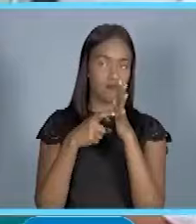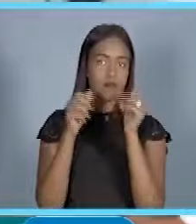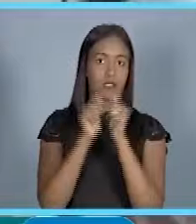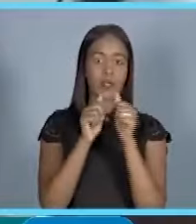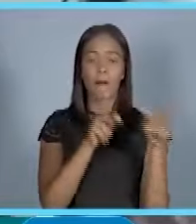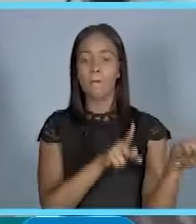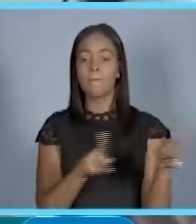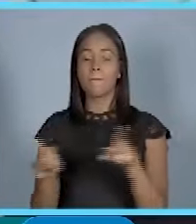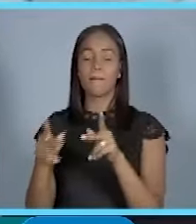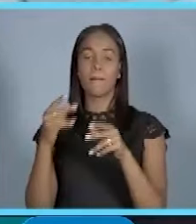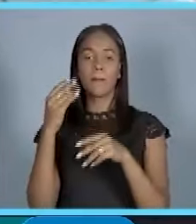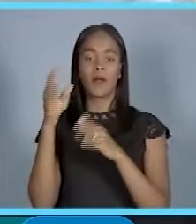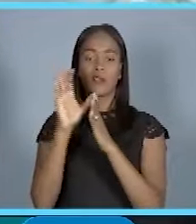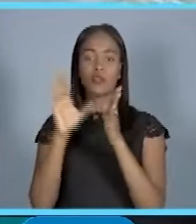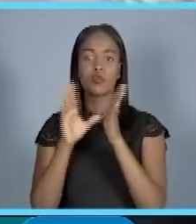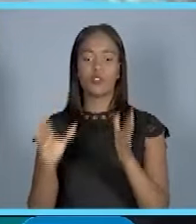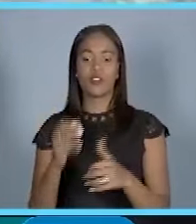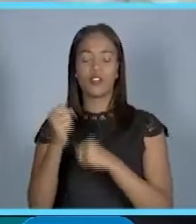Estratégico Institucional